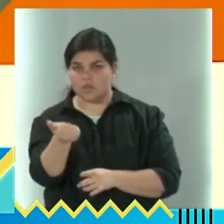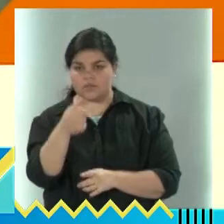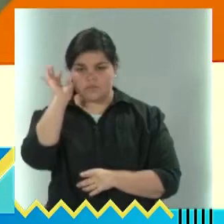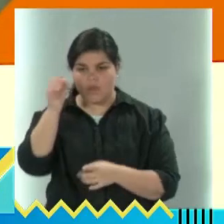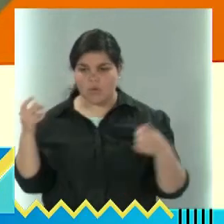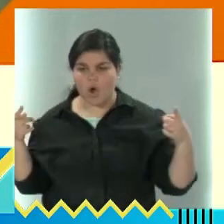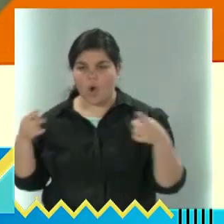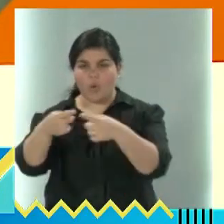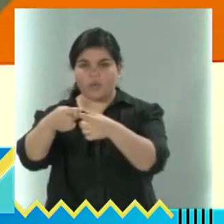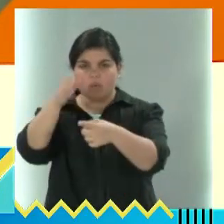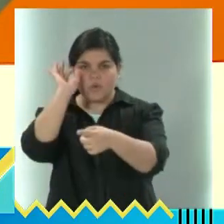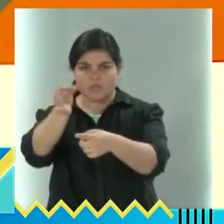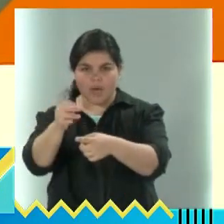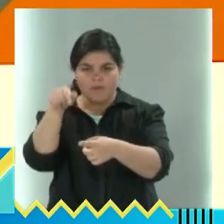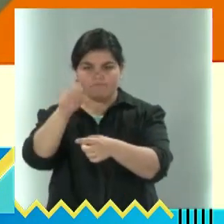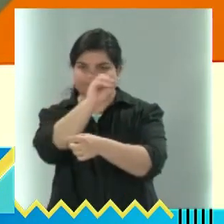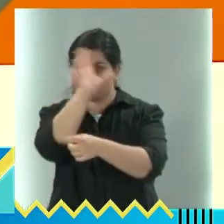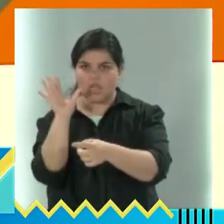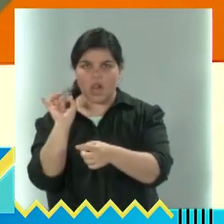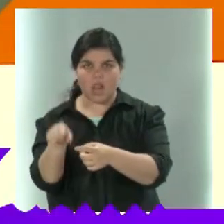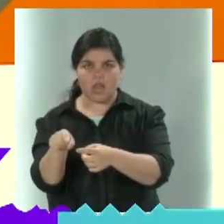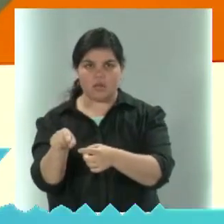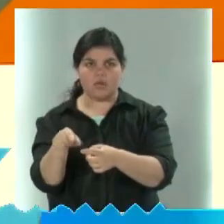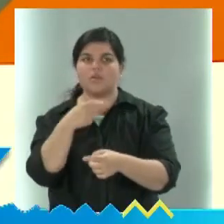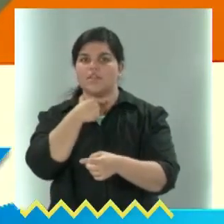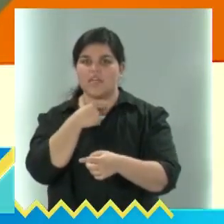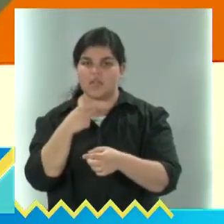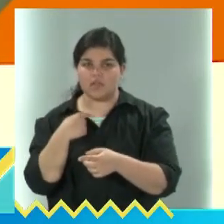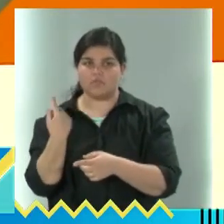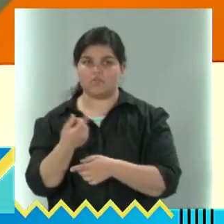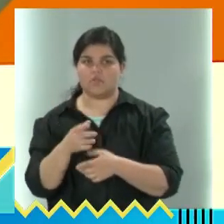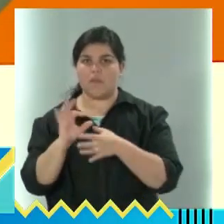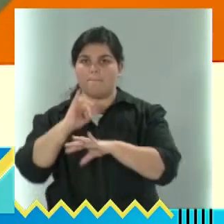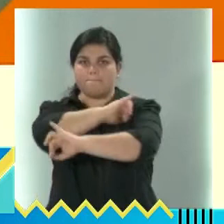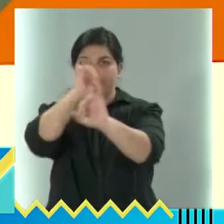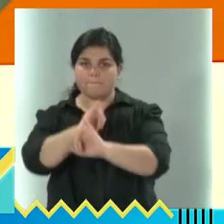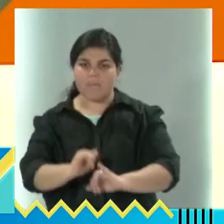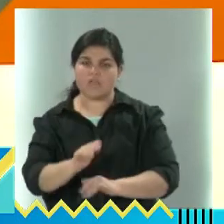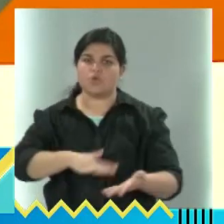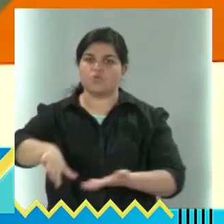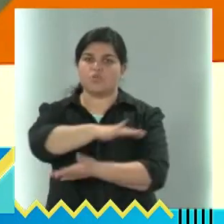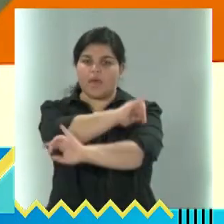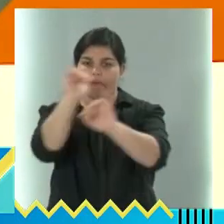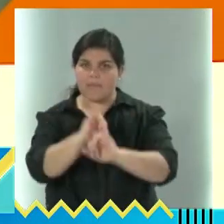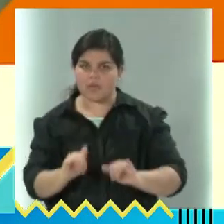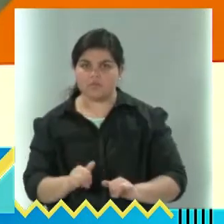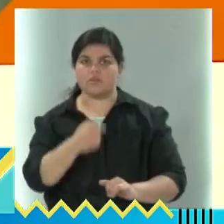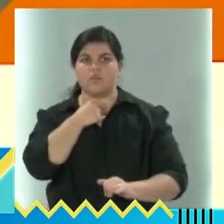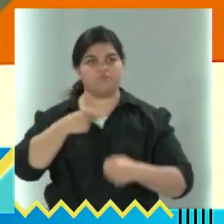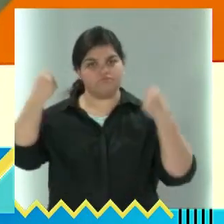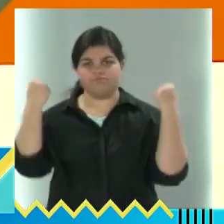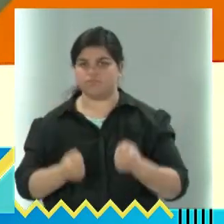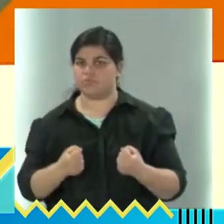queríamos con este código contravencional, en mantener esta unidad o esta paz social, y por eso fue la postura que mantenemos.